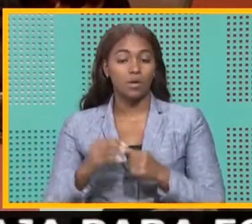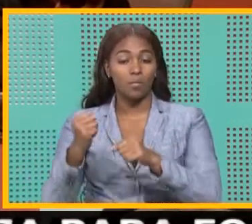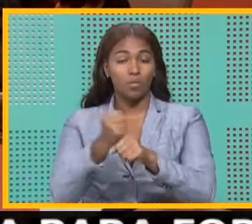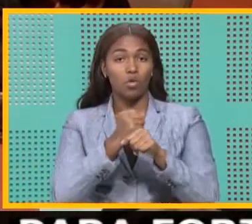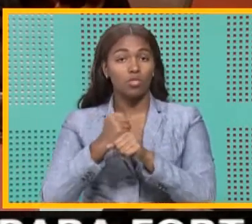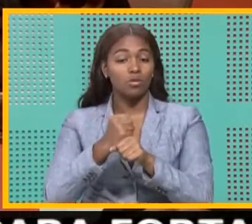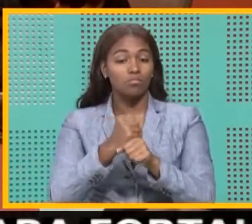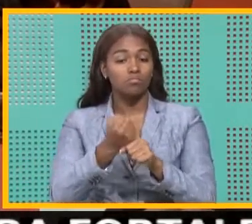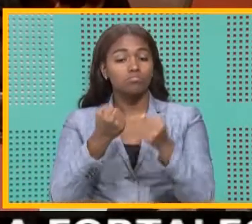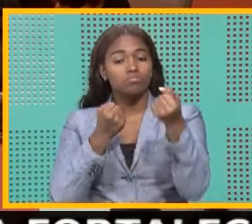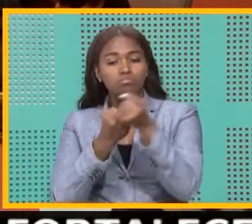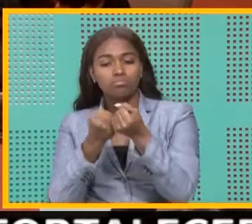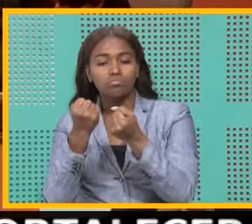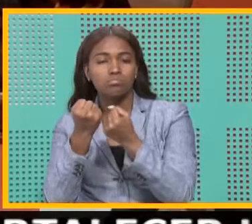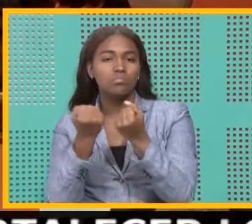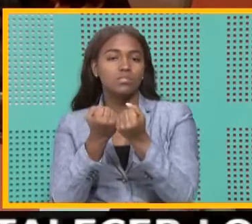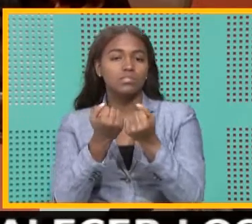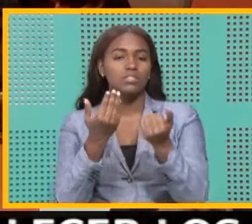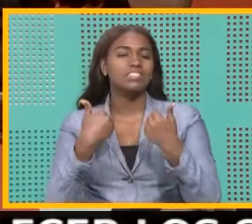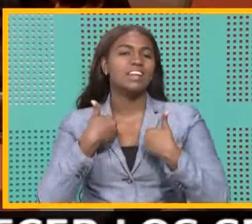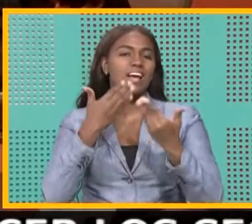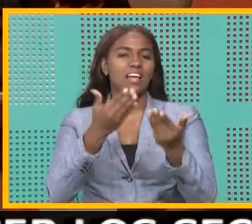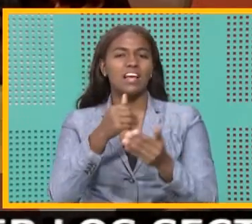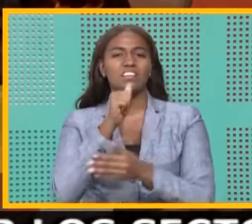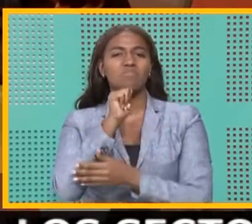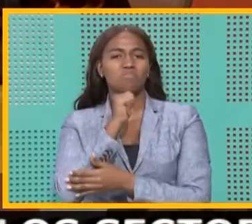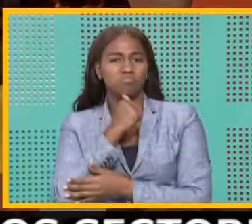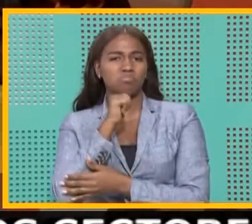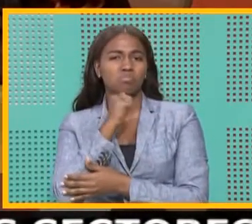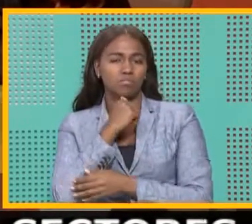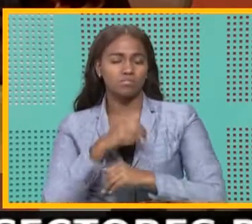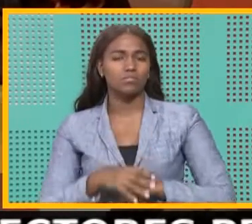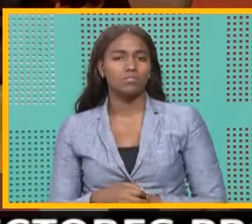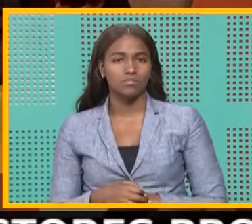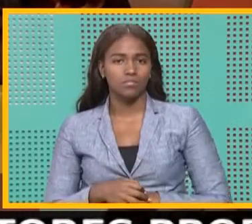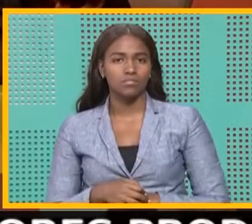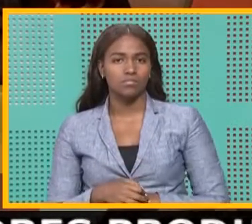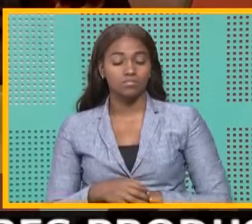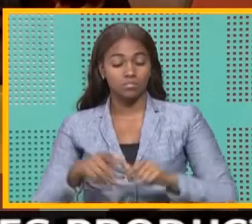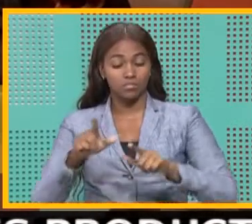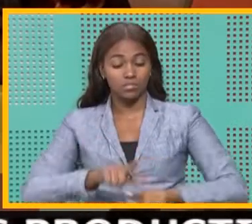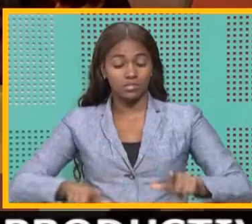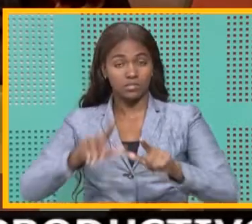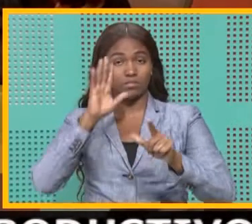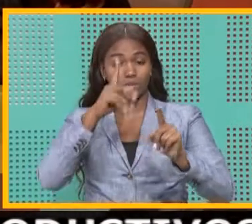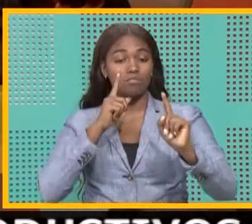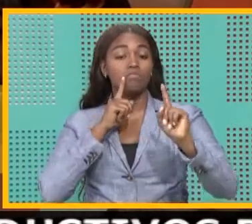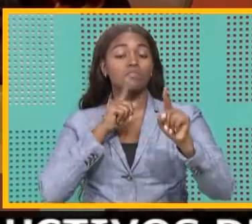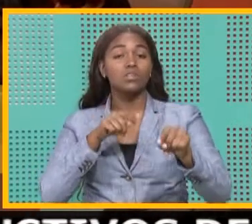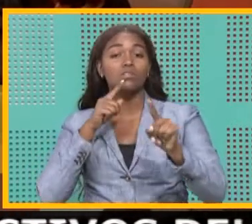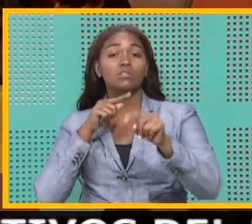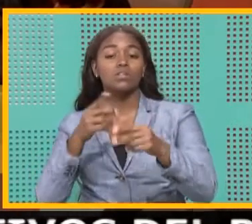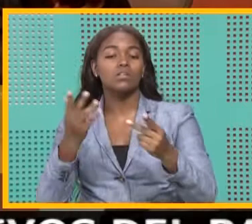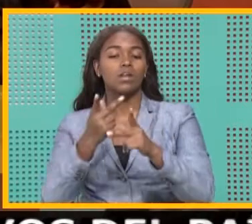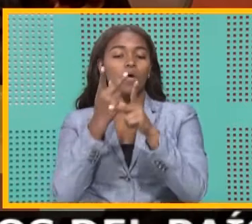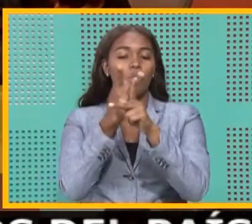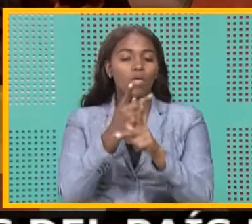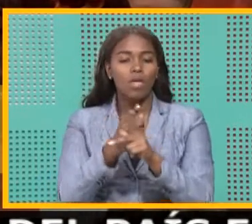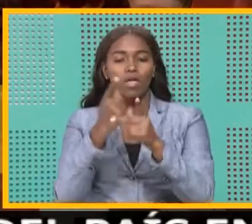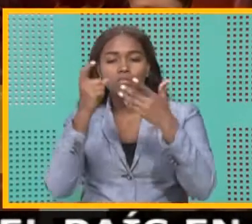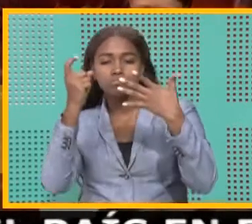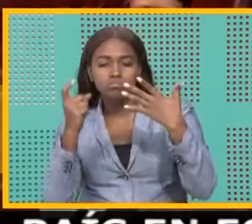sensible frente a su sufrimiento. Un espacio en el que se responda con la premura y el cuidado